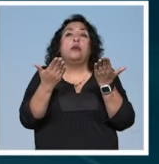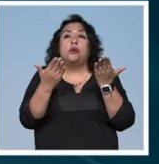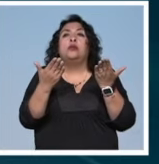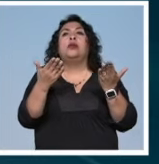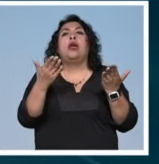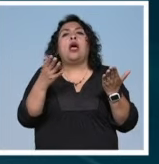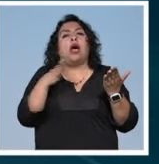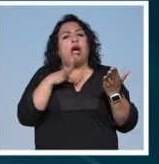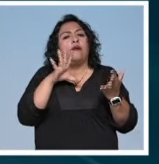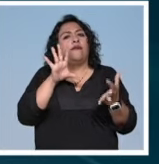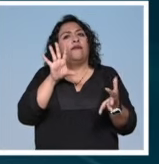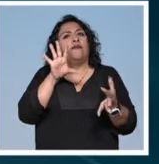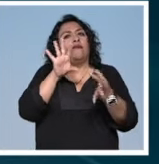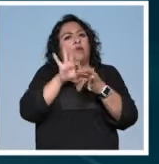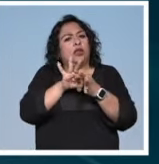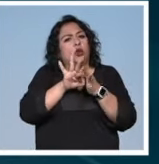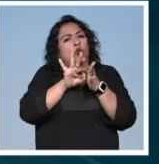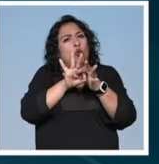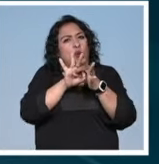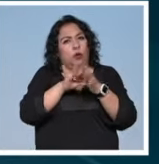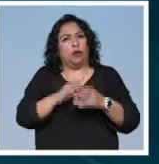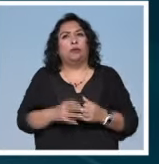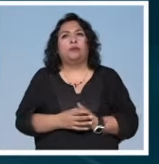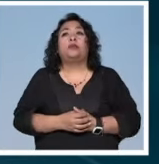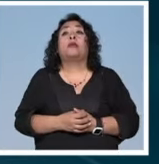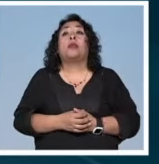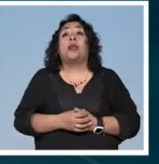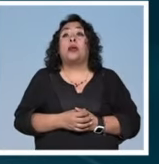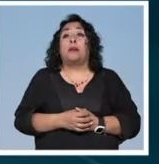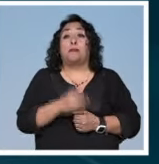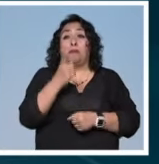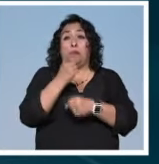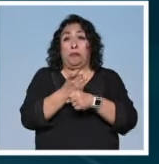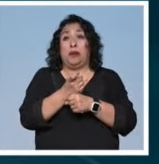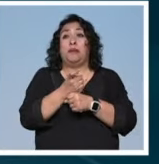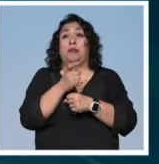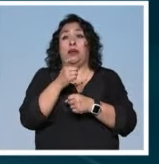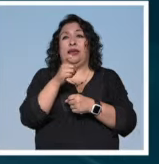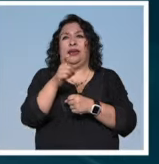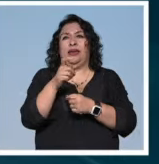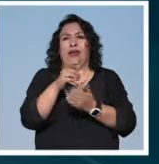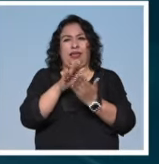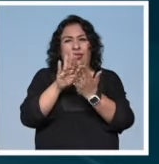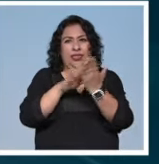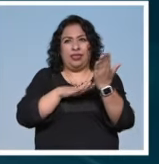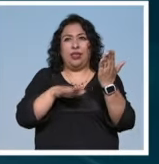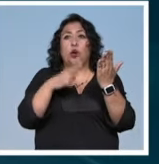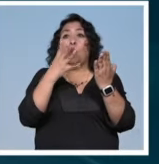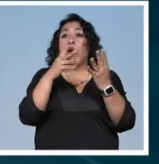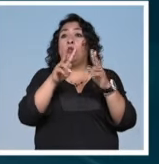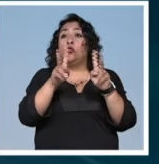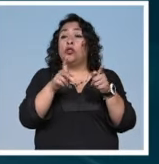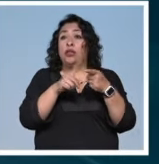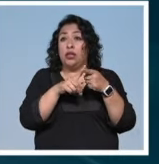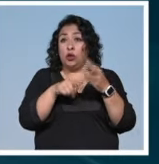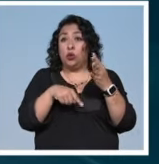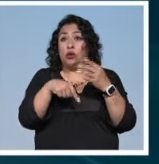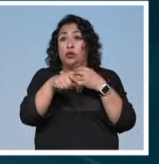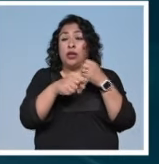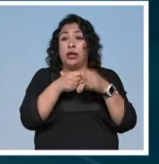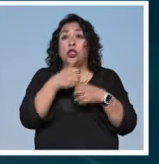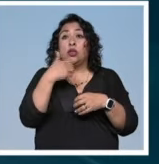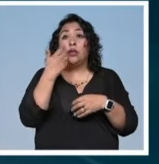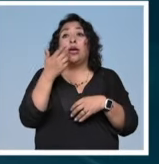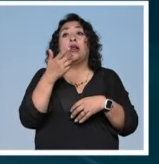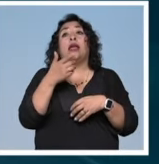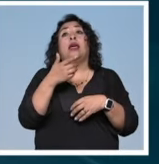creen un vínculo mucho más profundo, ¿no? En la primera entrega de Espectrográfica se presentaron 4 títulos y este año buscan